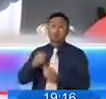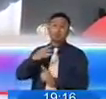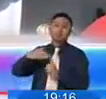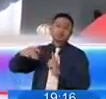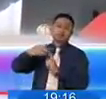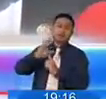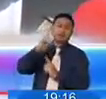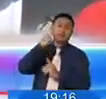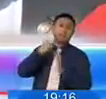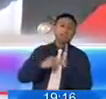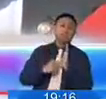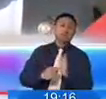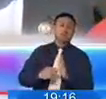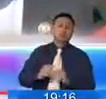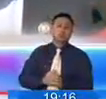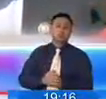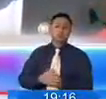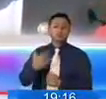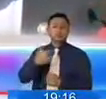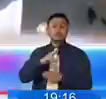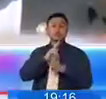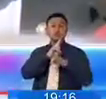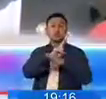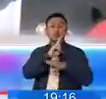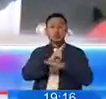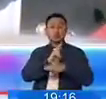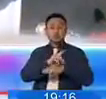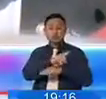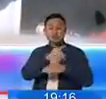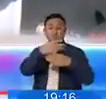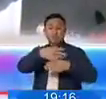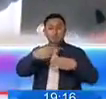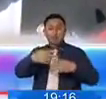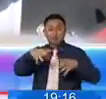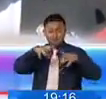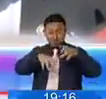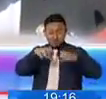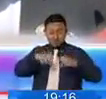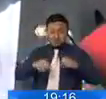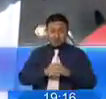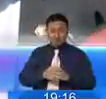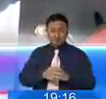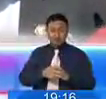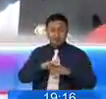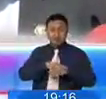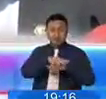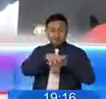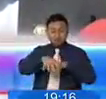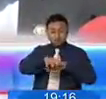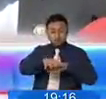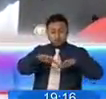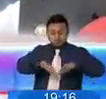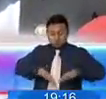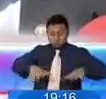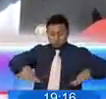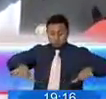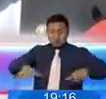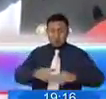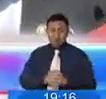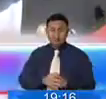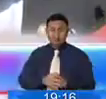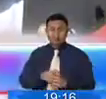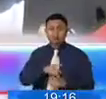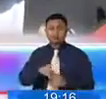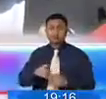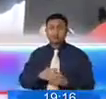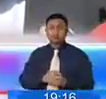como por ejemplo, cuando utilizan el material pétreo de las playas de los ríos que están junto al proyecto Mirador